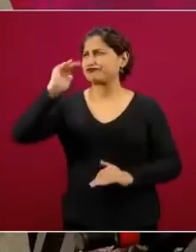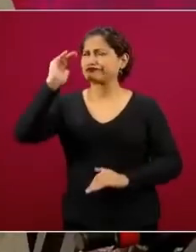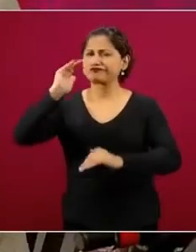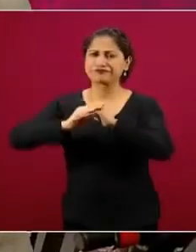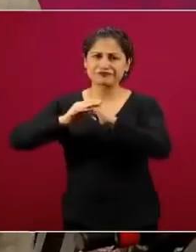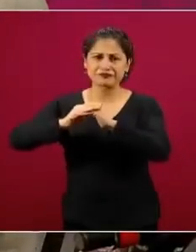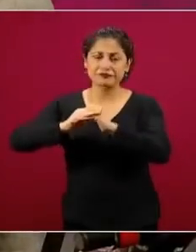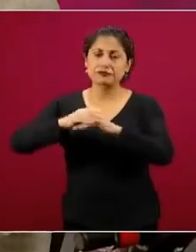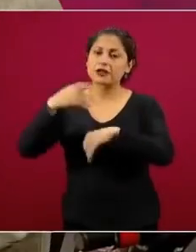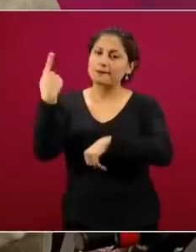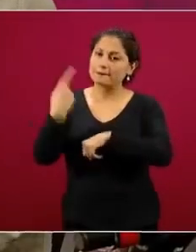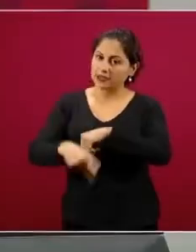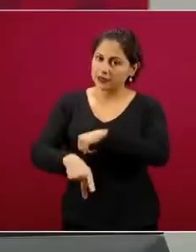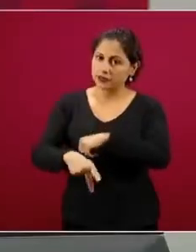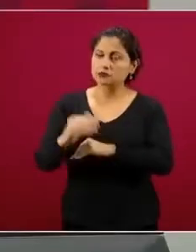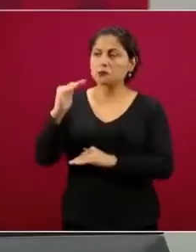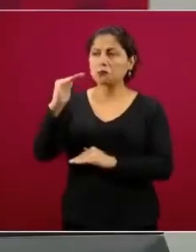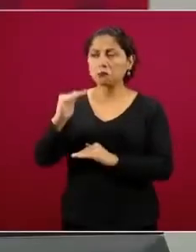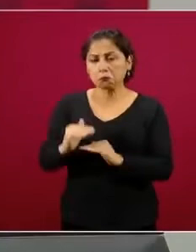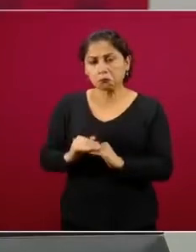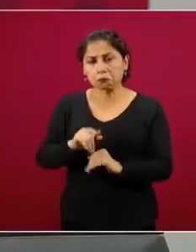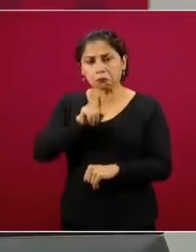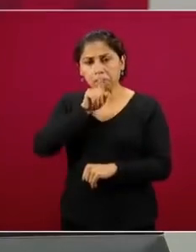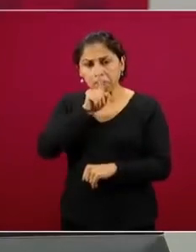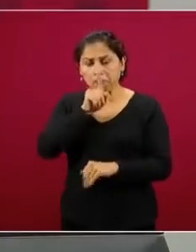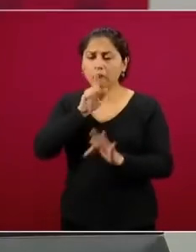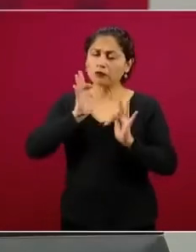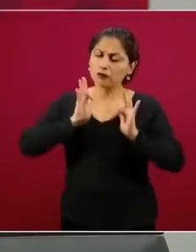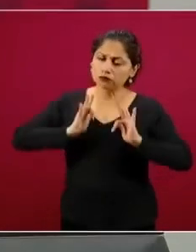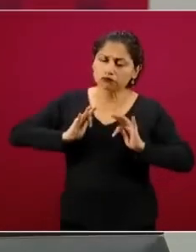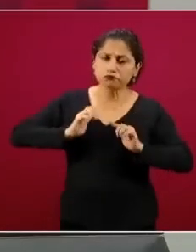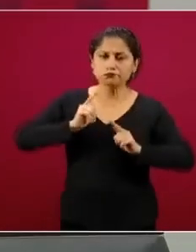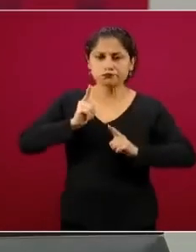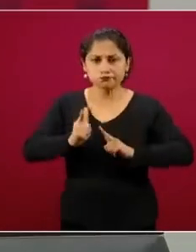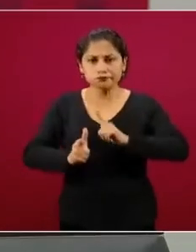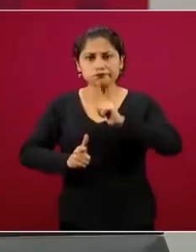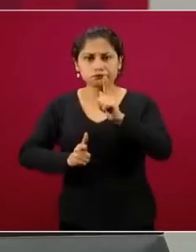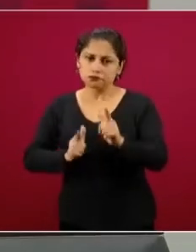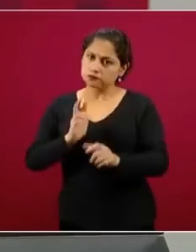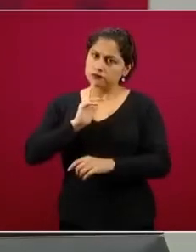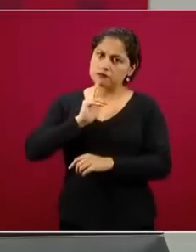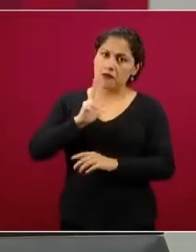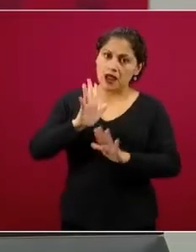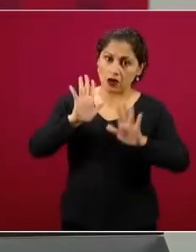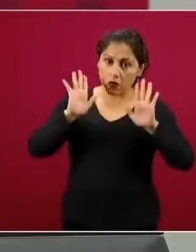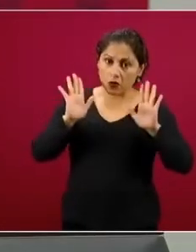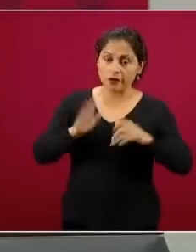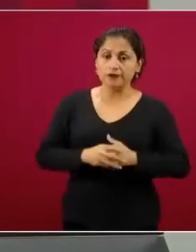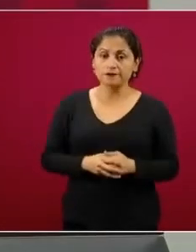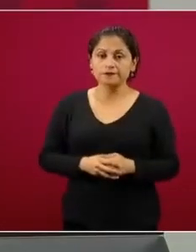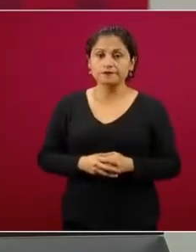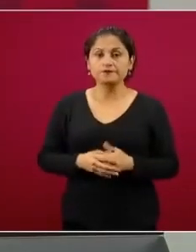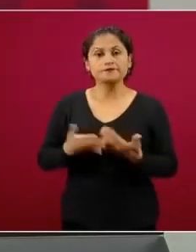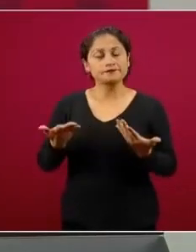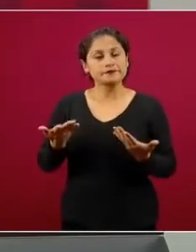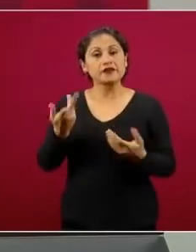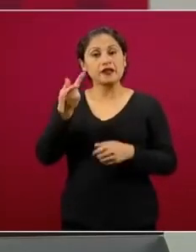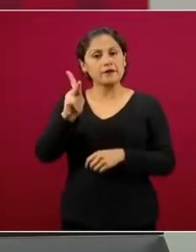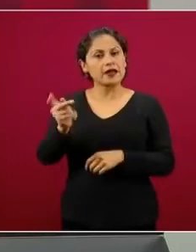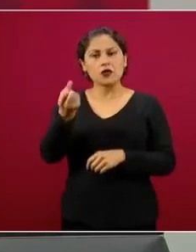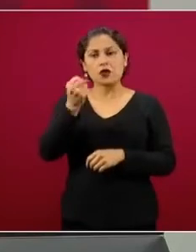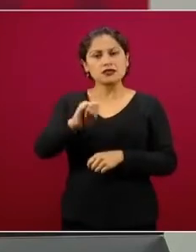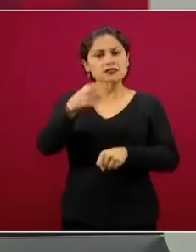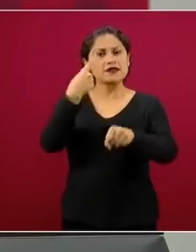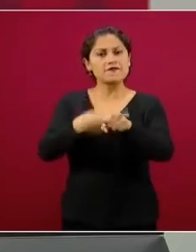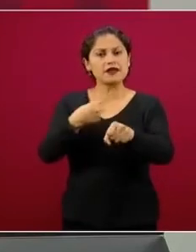¿sí? Y finalmente, una característica muy interesante de las enfermedades infecciosas de interés epidémico es